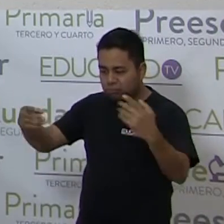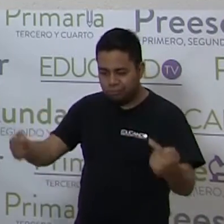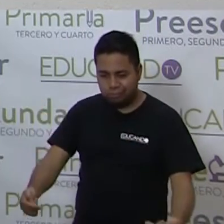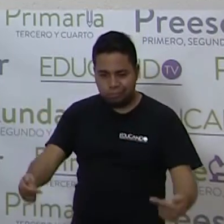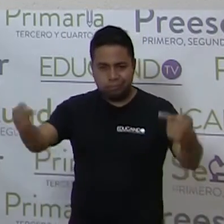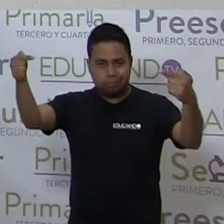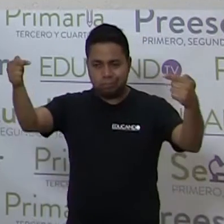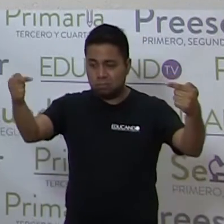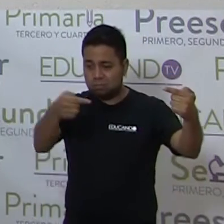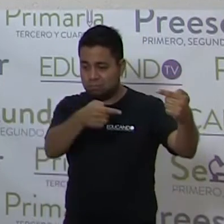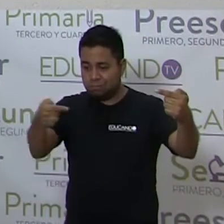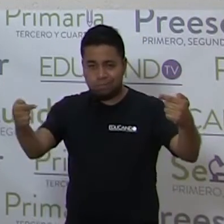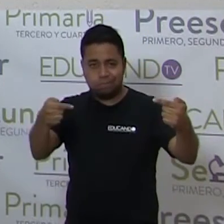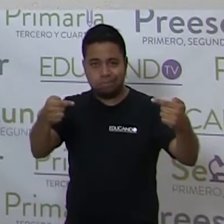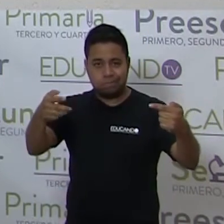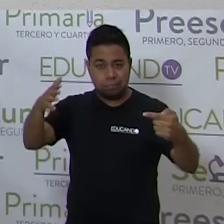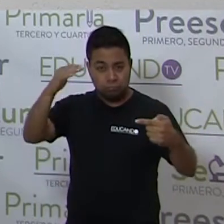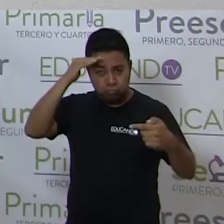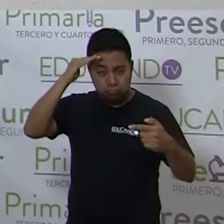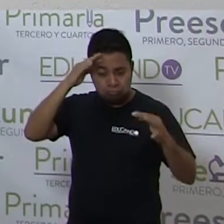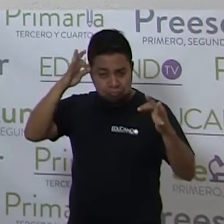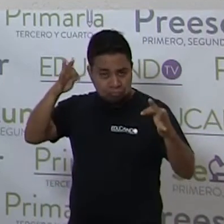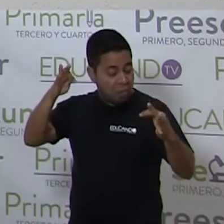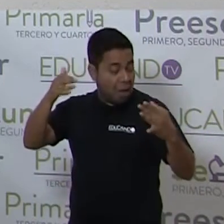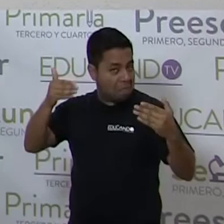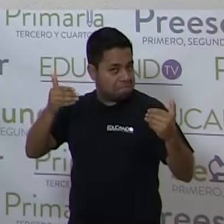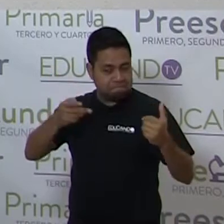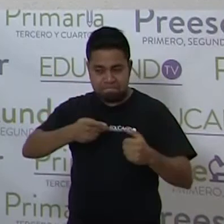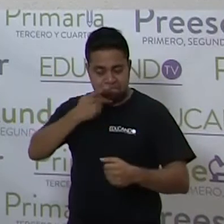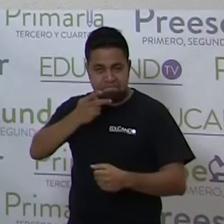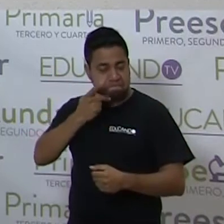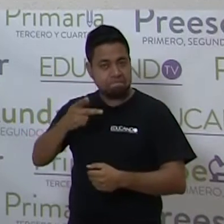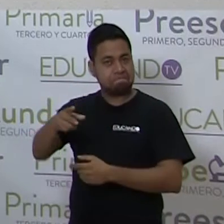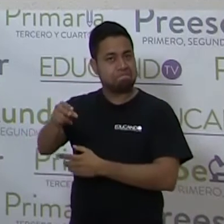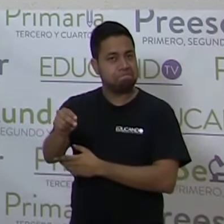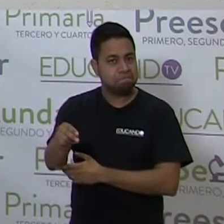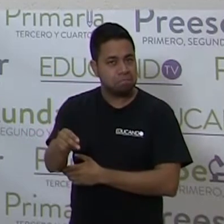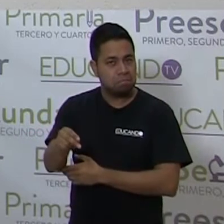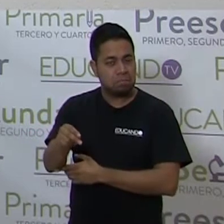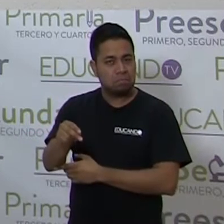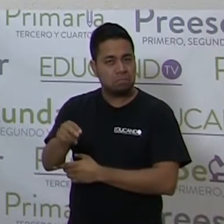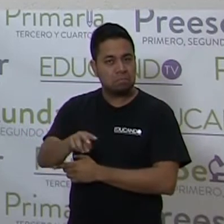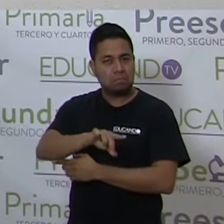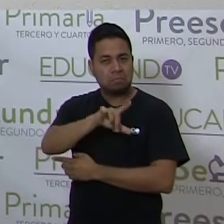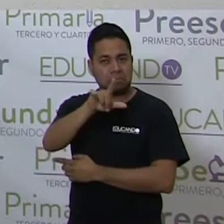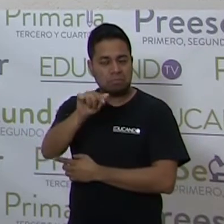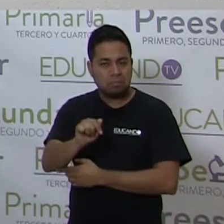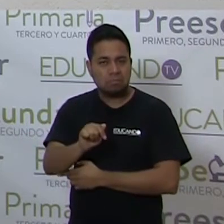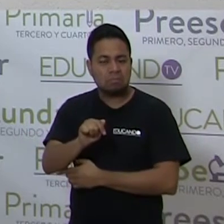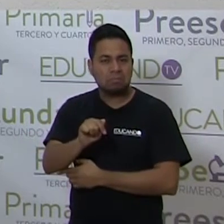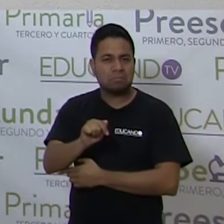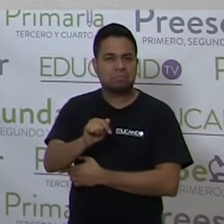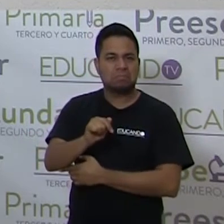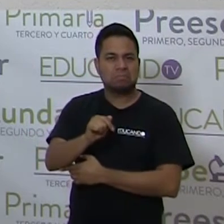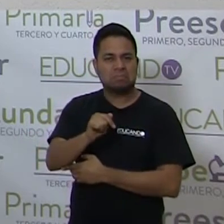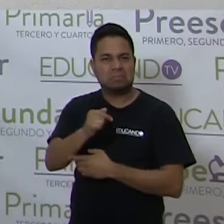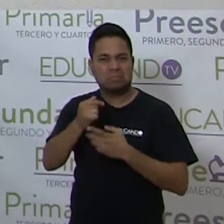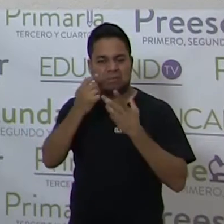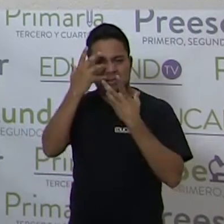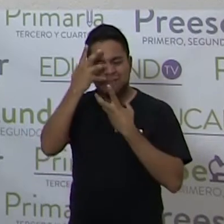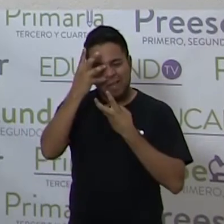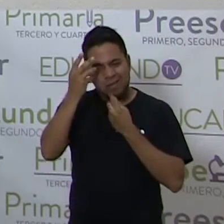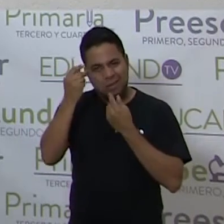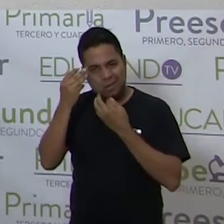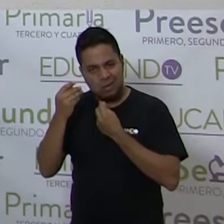no pensaban ni hablaban. Fueron aniquilados con resina y fueron desfigurados por